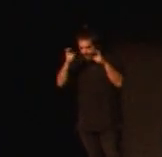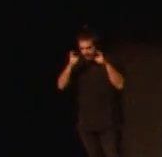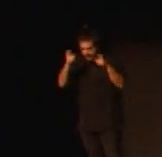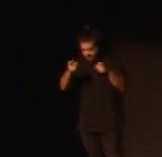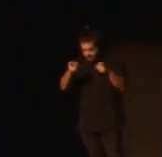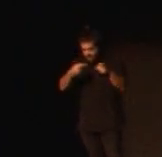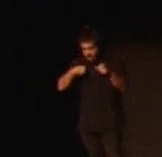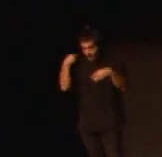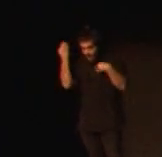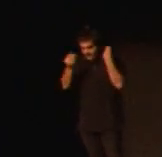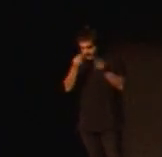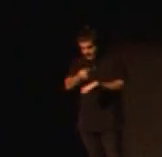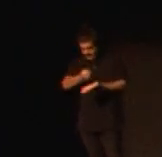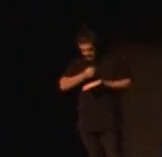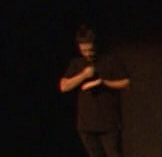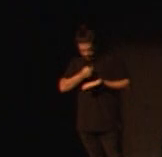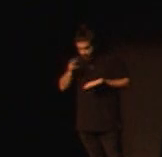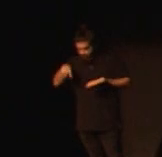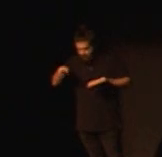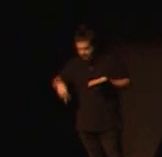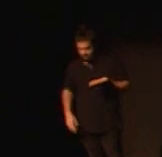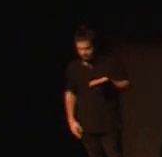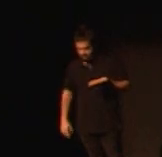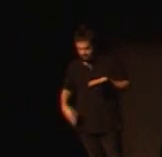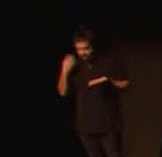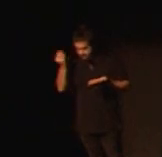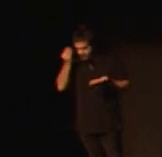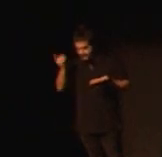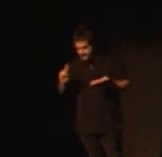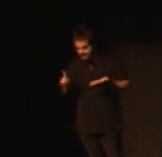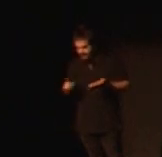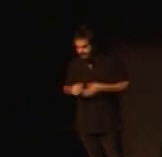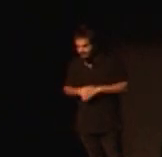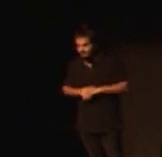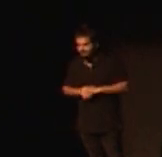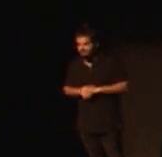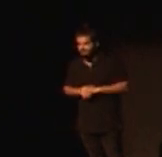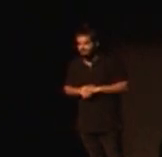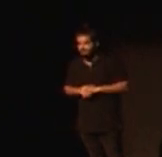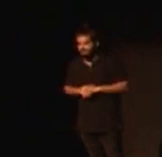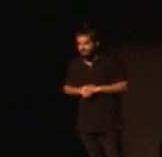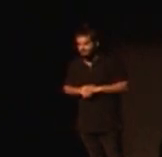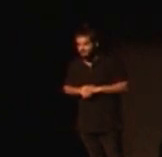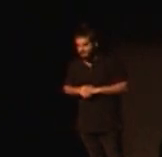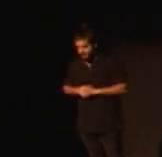iba a poder tener y que ni siquiera sabía que existía hasta hace muy pocos años.